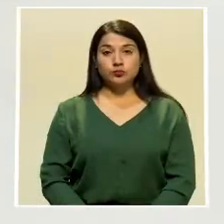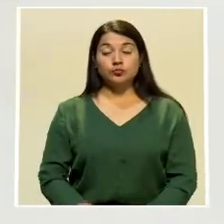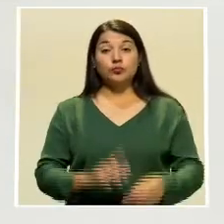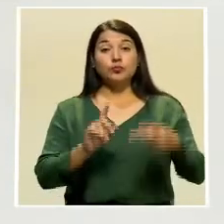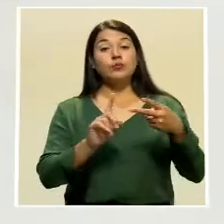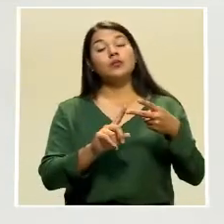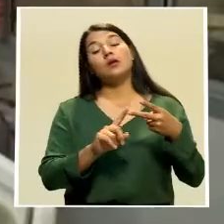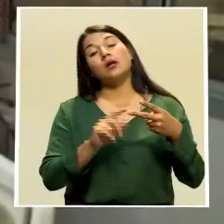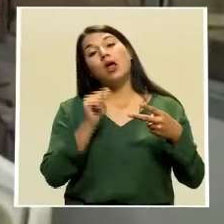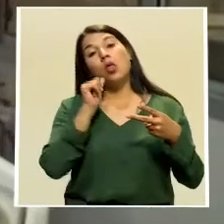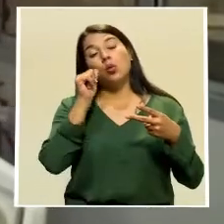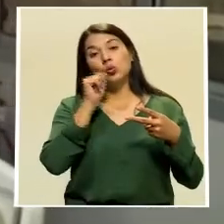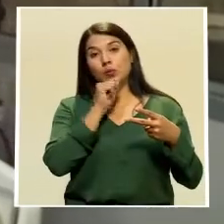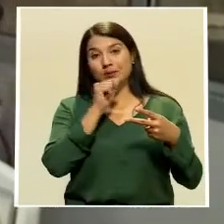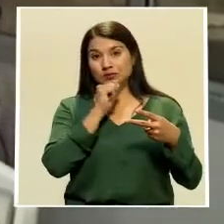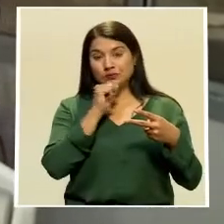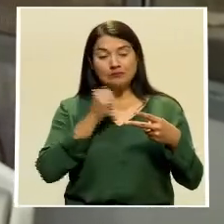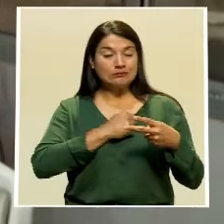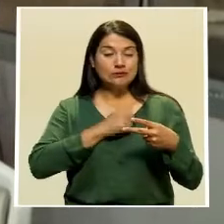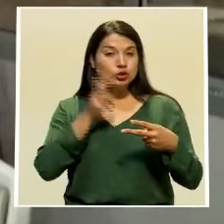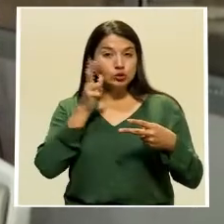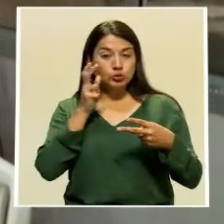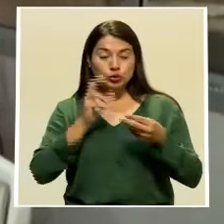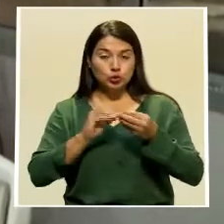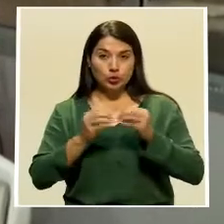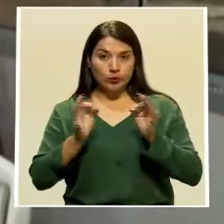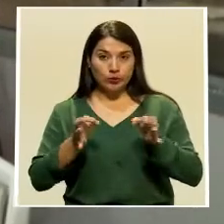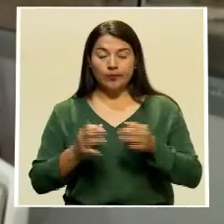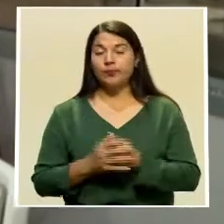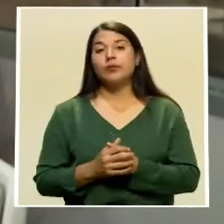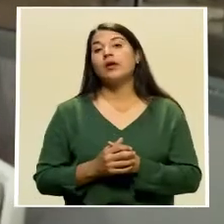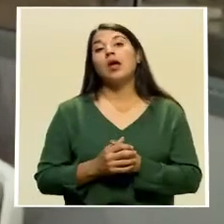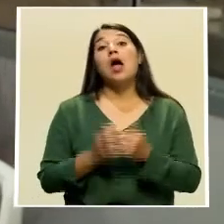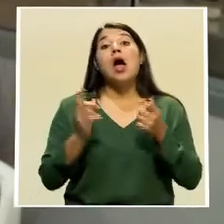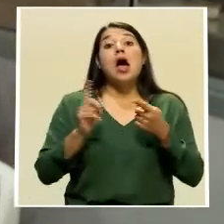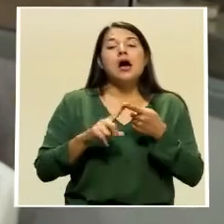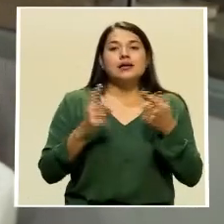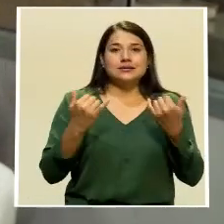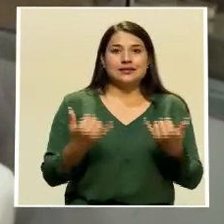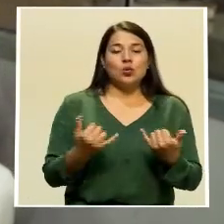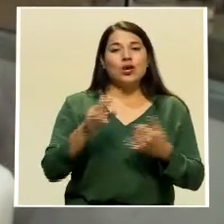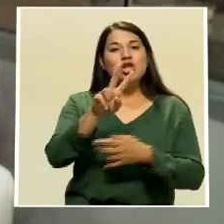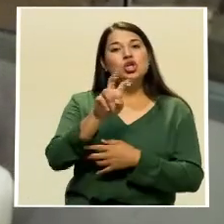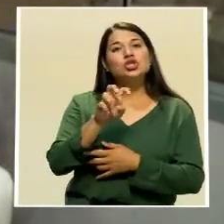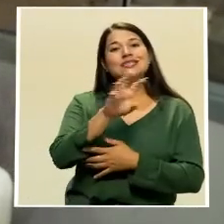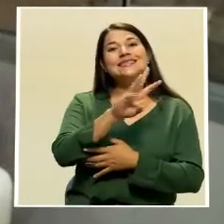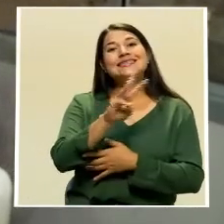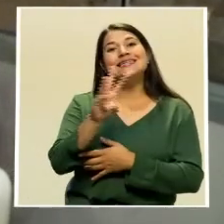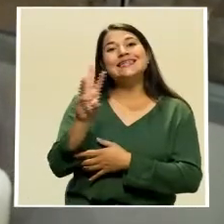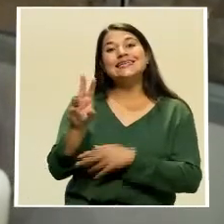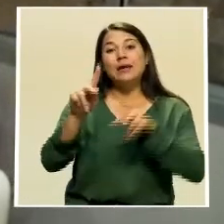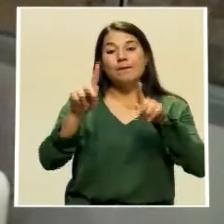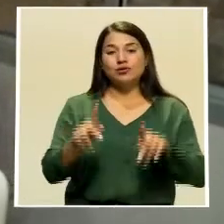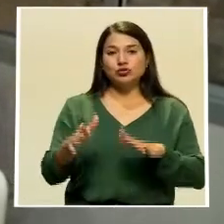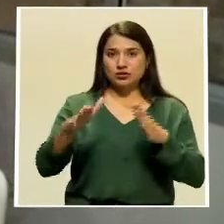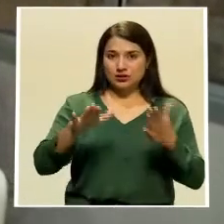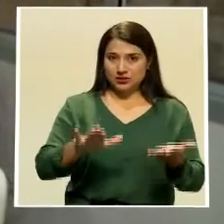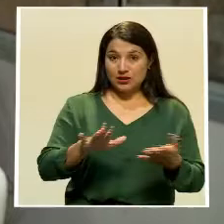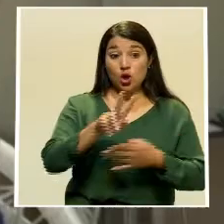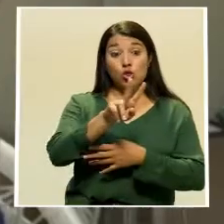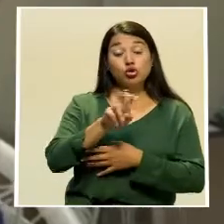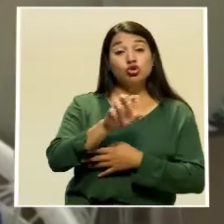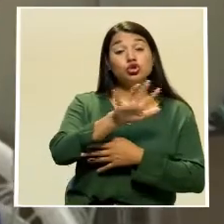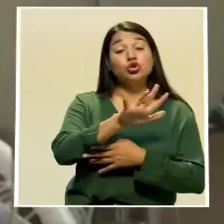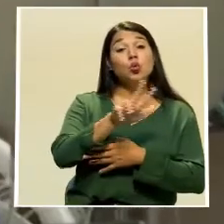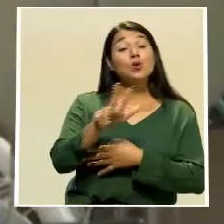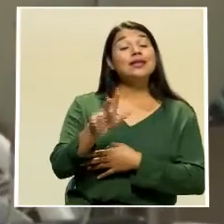adultos mayores. Hasta la fecha alcanzan los 666 decesos, de estas 253 mujeres